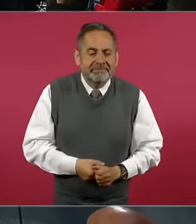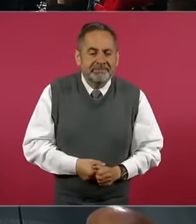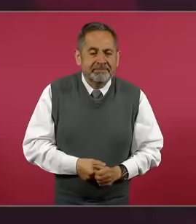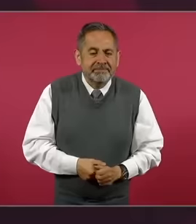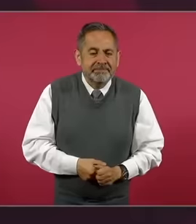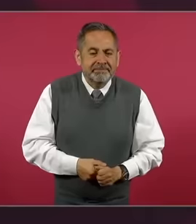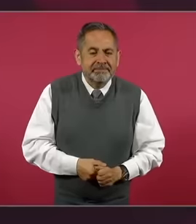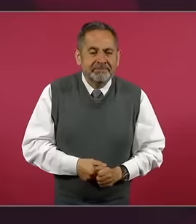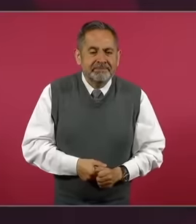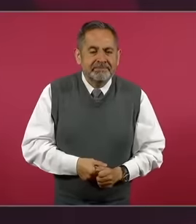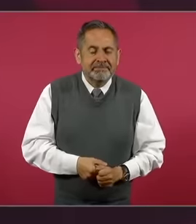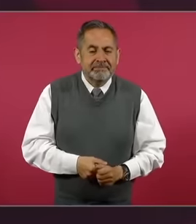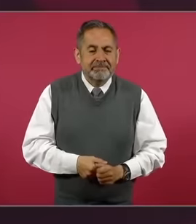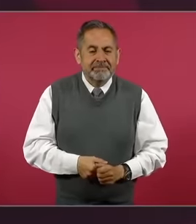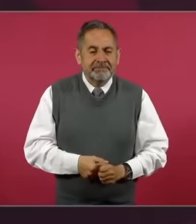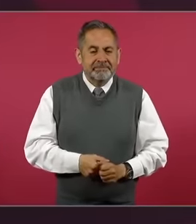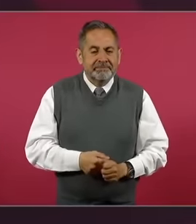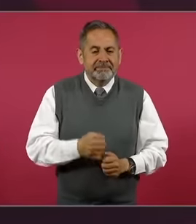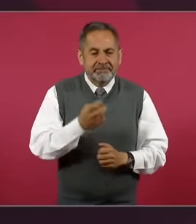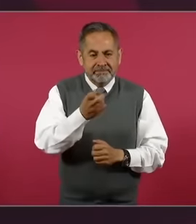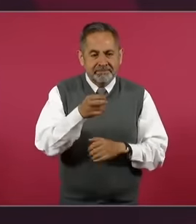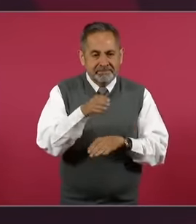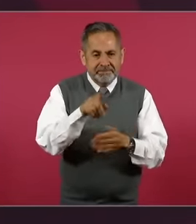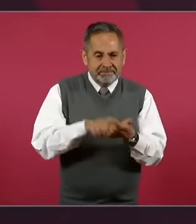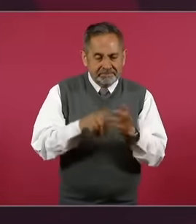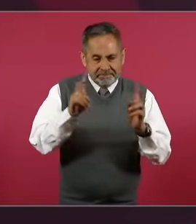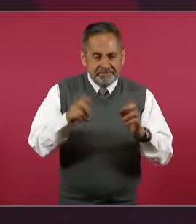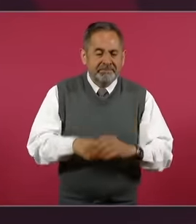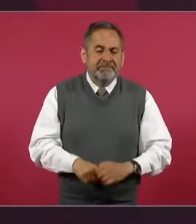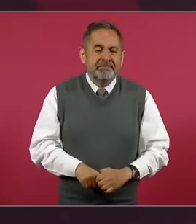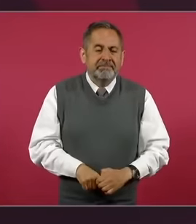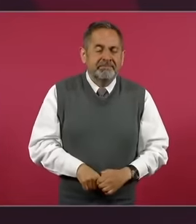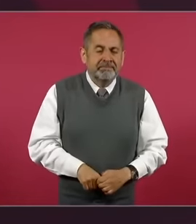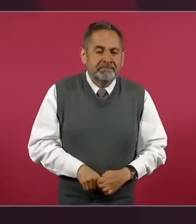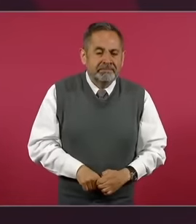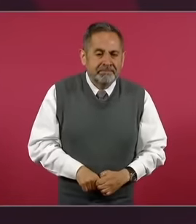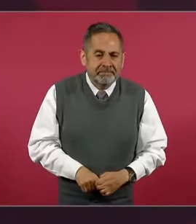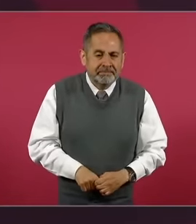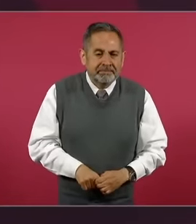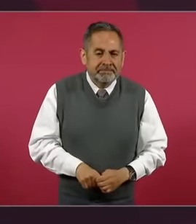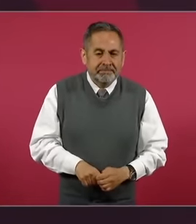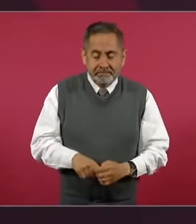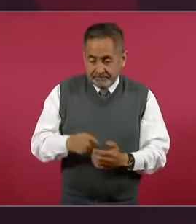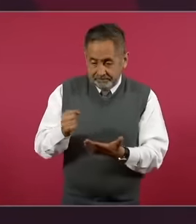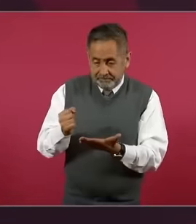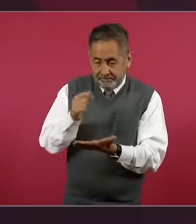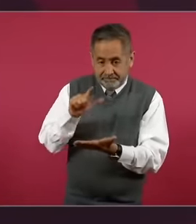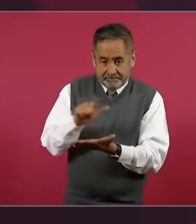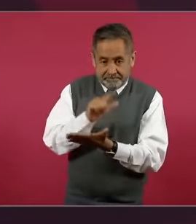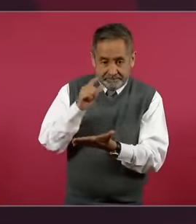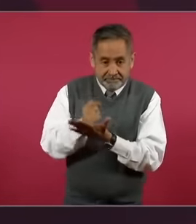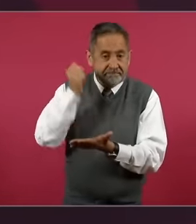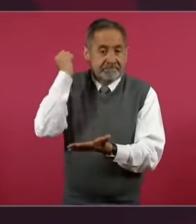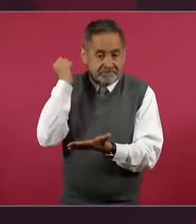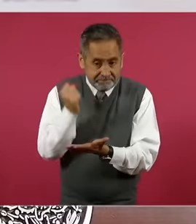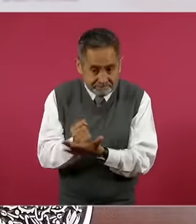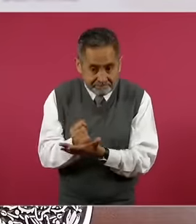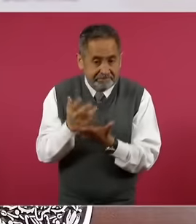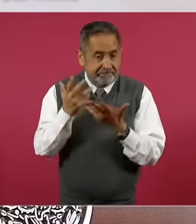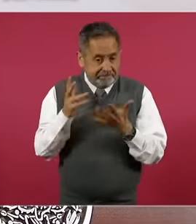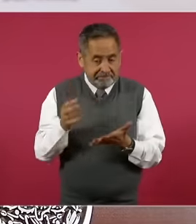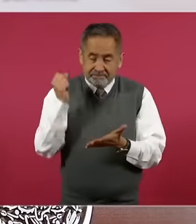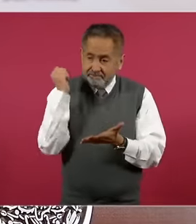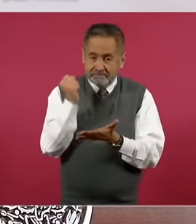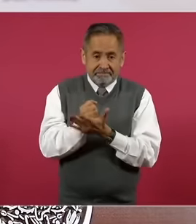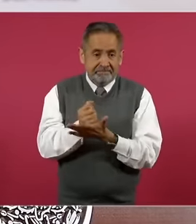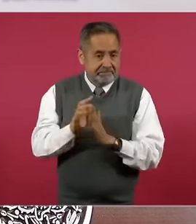Pues sobre este tema, ya aprobada la reforma,